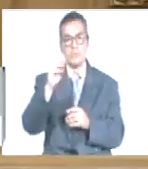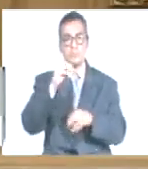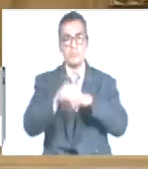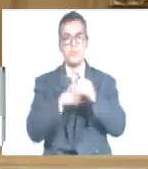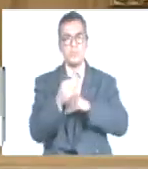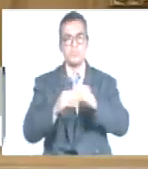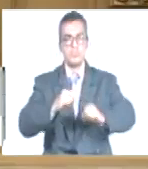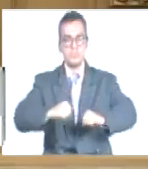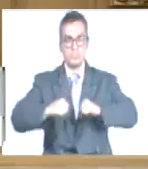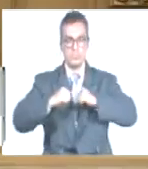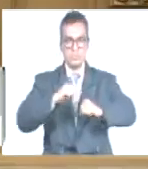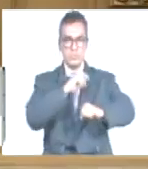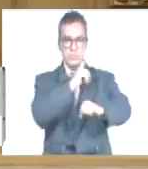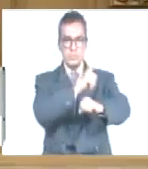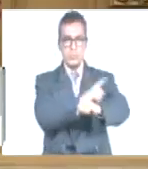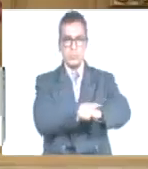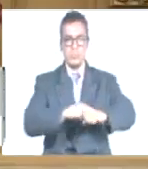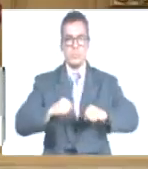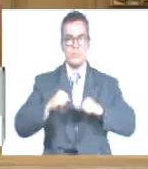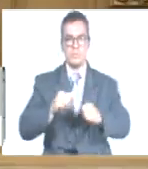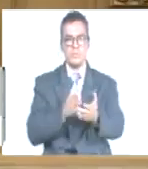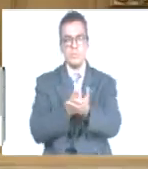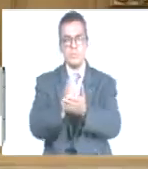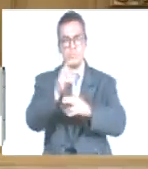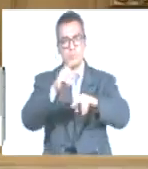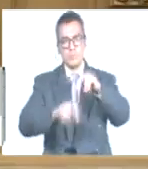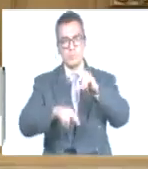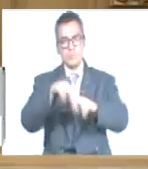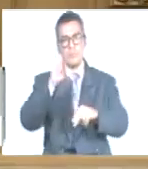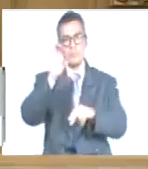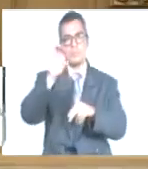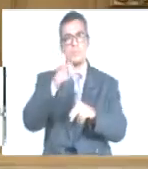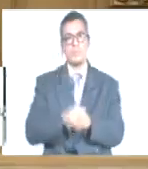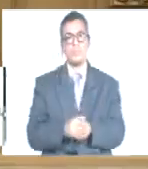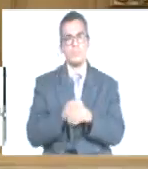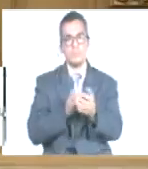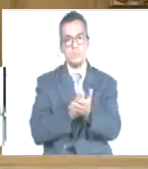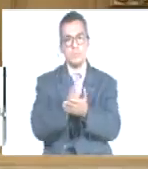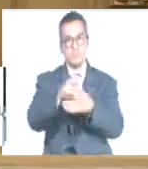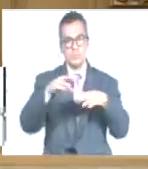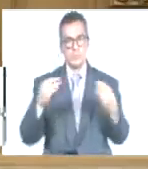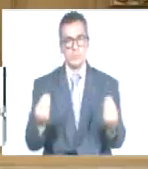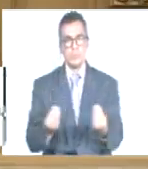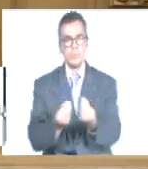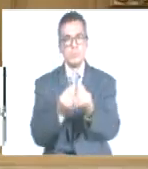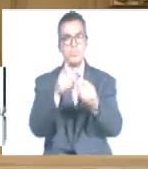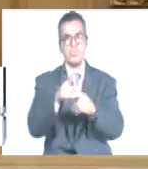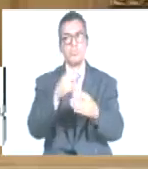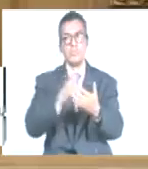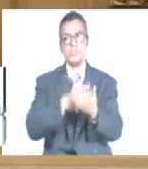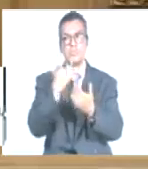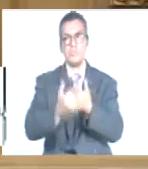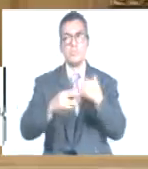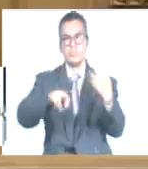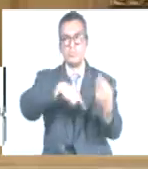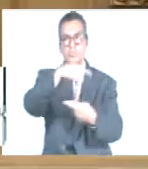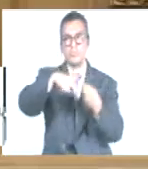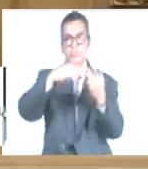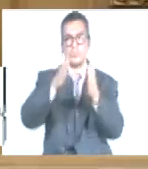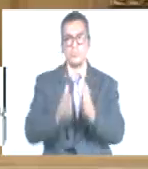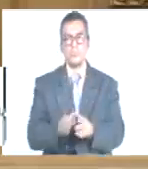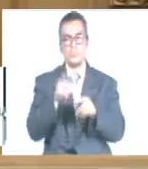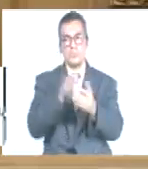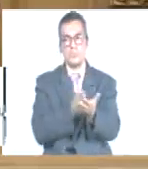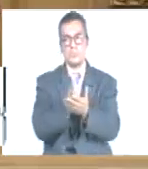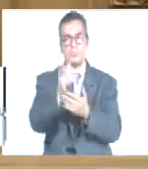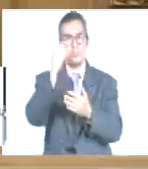convirtió en fuerza, en coraje para seguir construyendo patria, para seguir acompañando el proyecto revolucionario, para